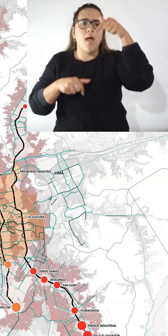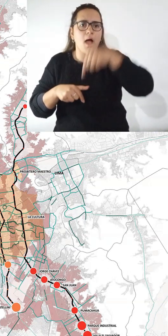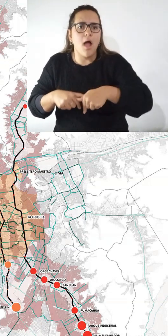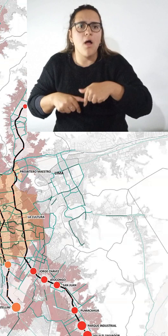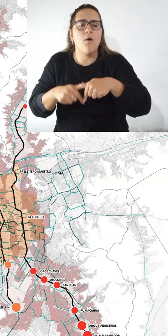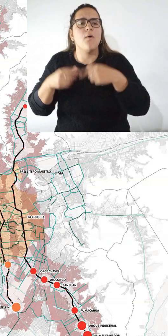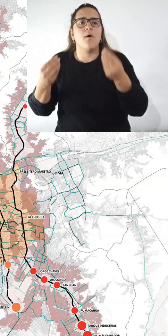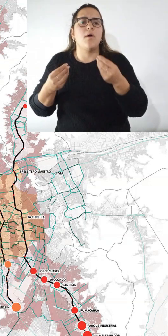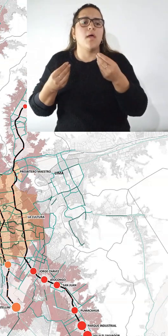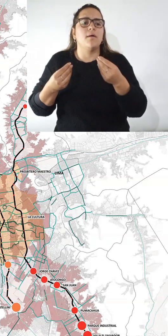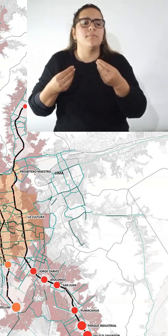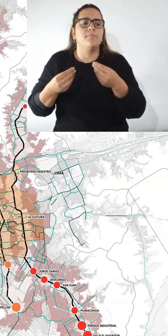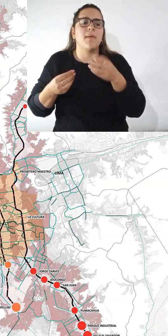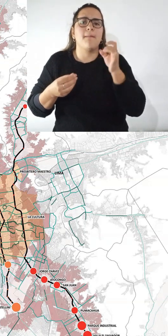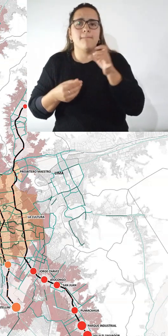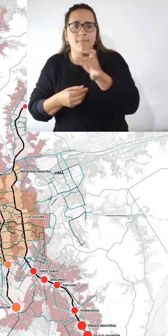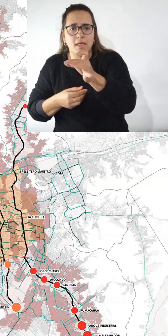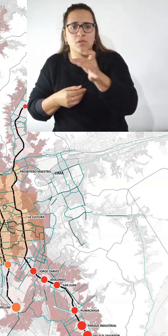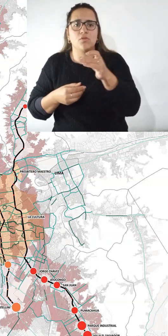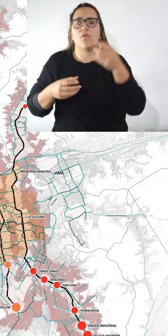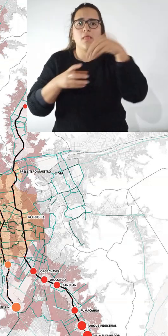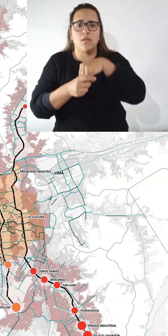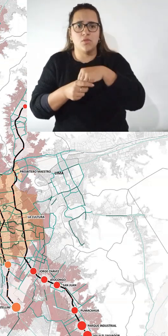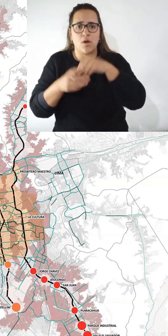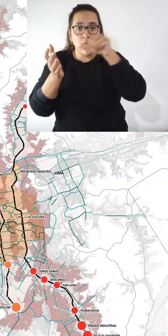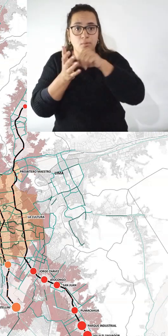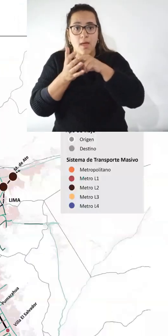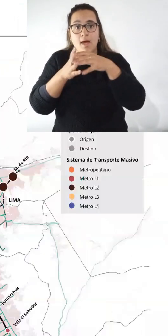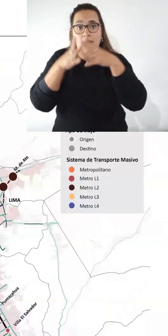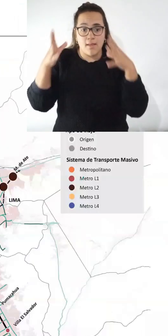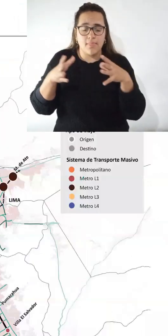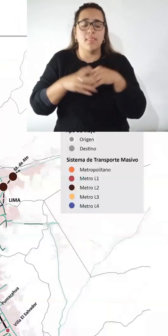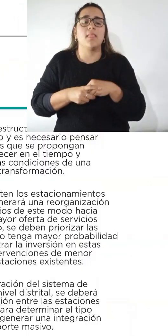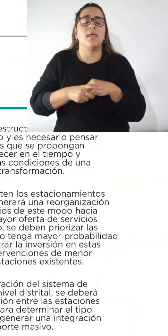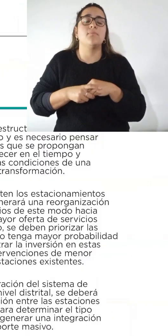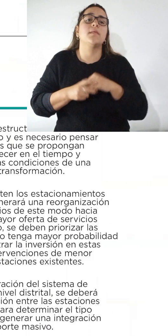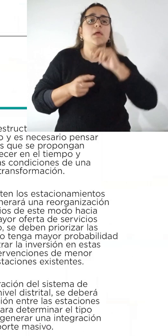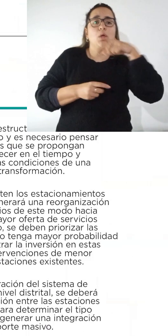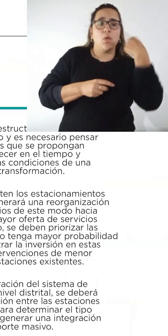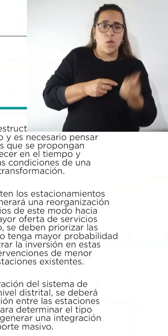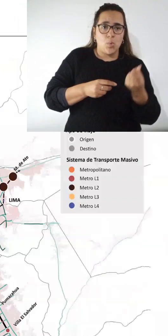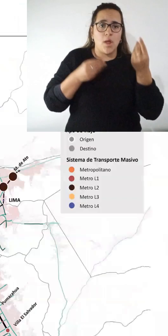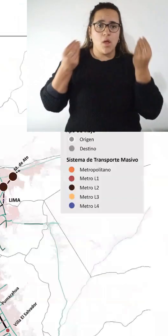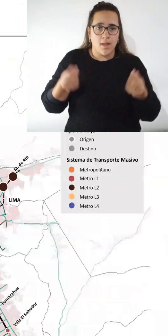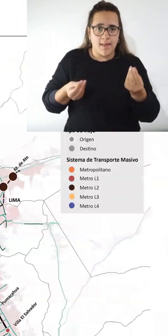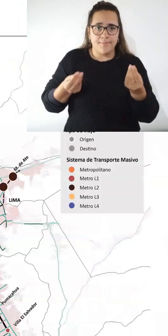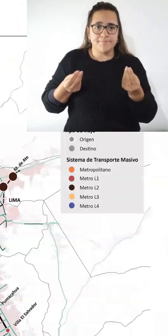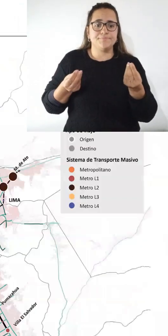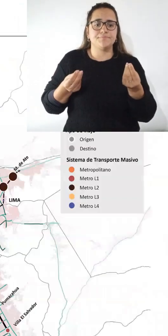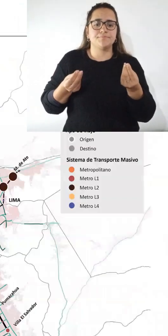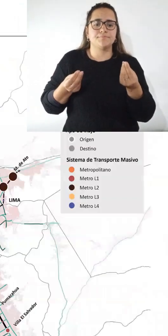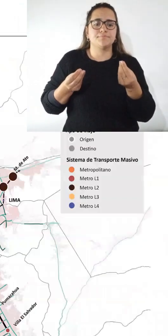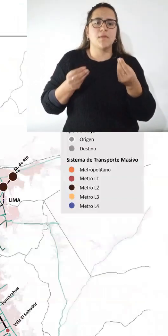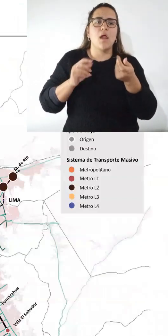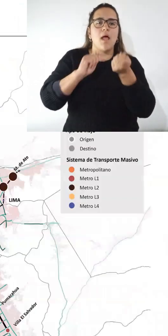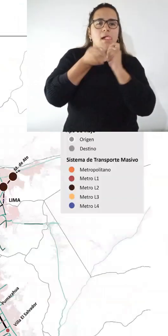de transporte actuales, que son, como les contaba, el metro y el metropolitano, y luego, perdón, y luego hicimos